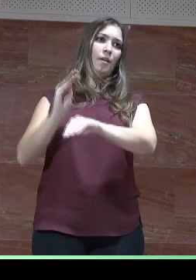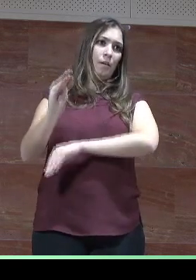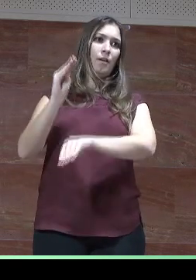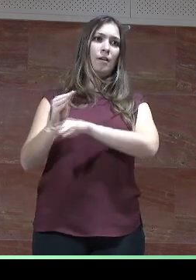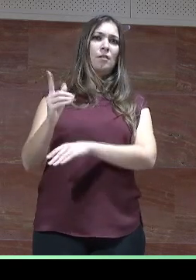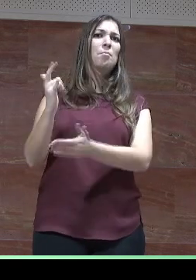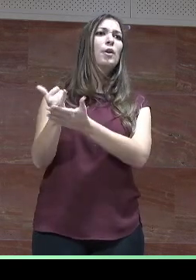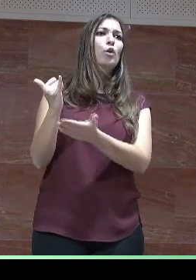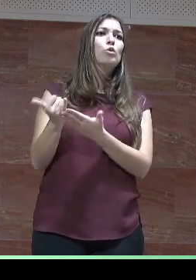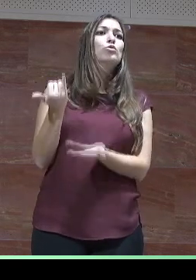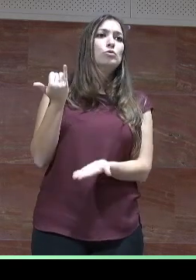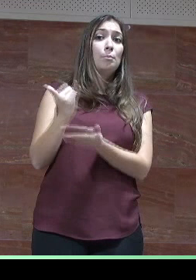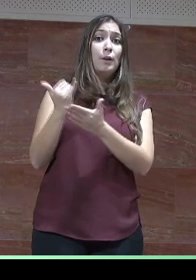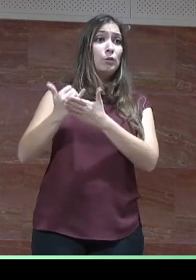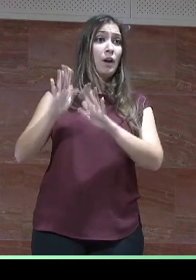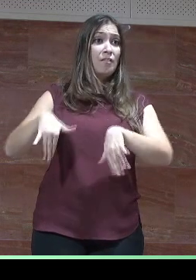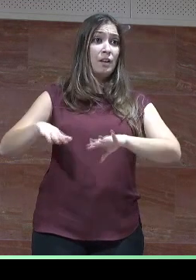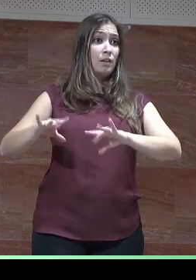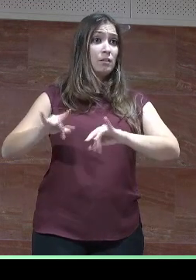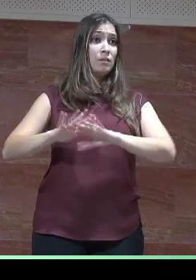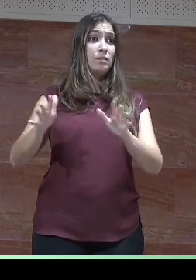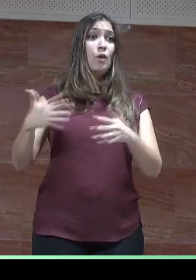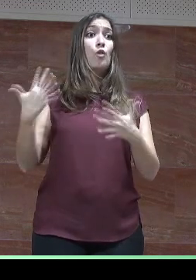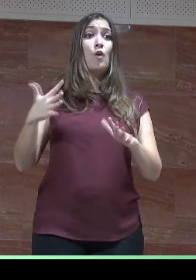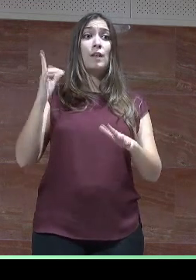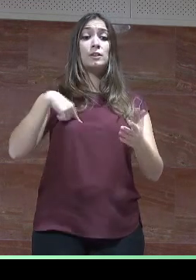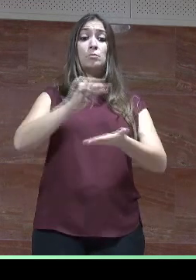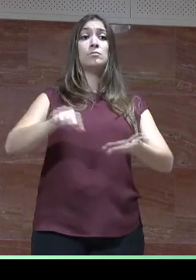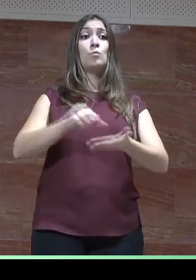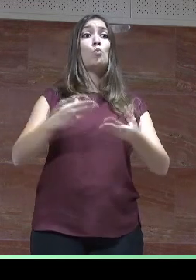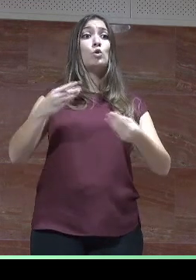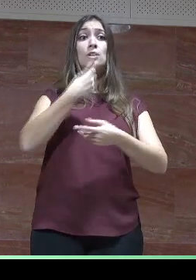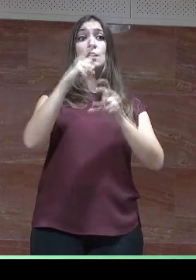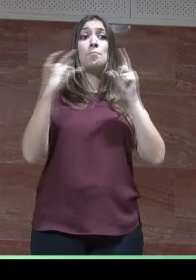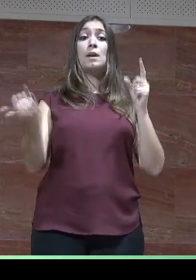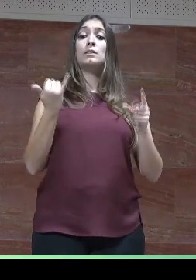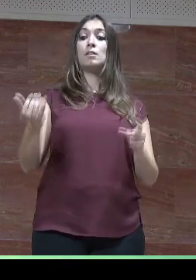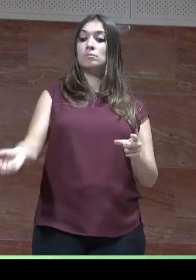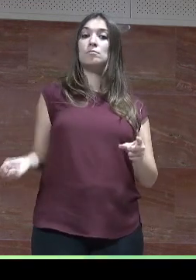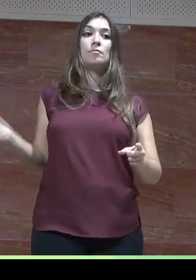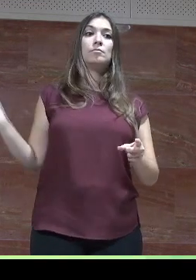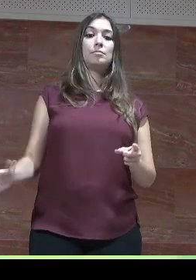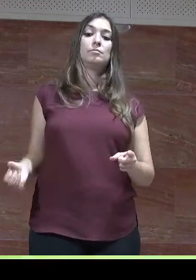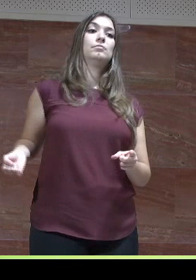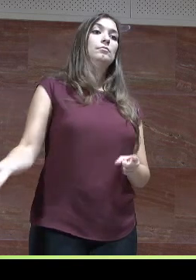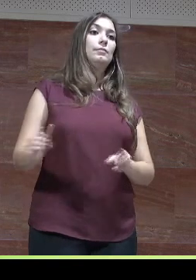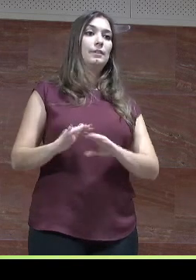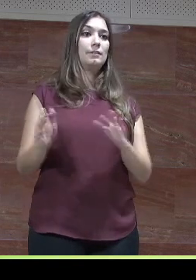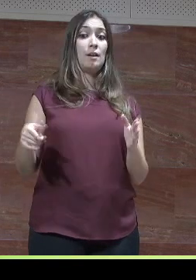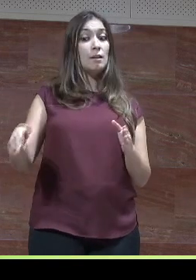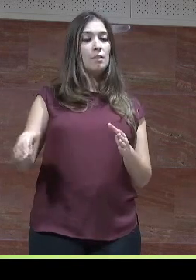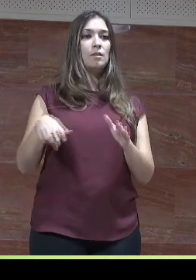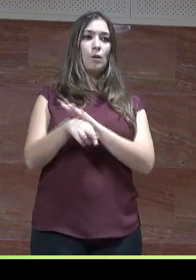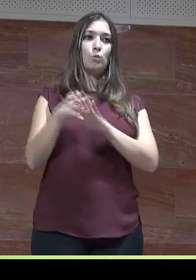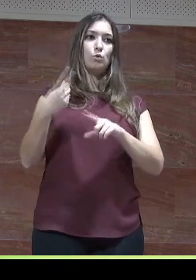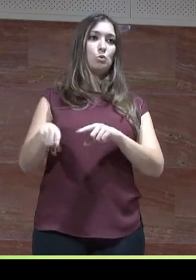Esos pilotos se quedan después en los cajones de escritorios de muchas empresas, habiendo empleado en ello muchos